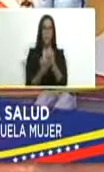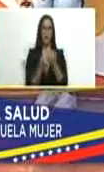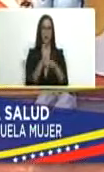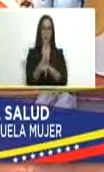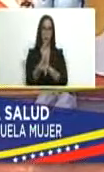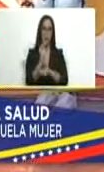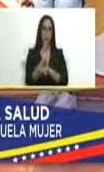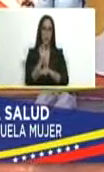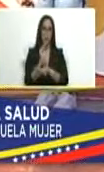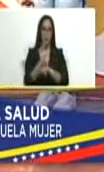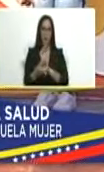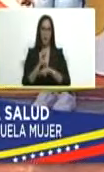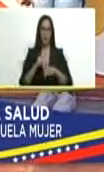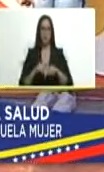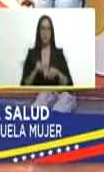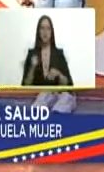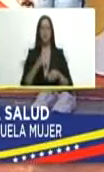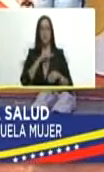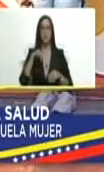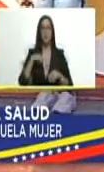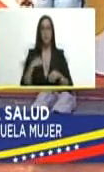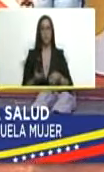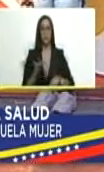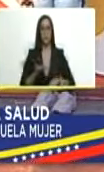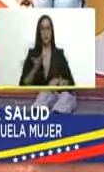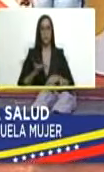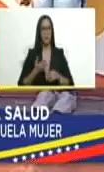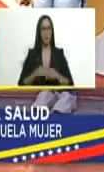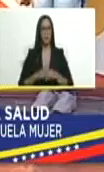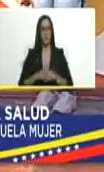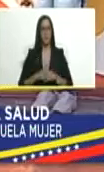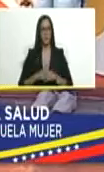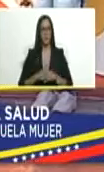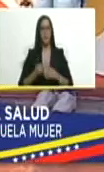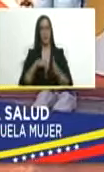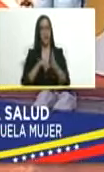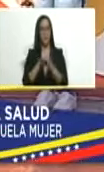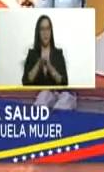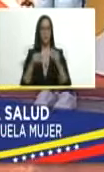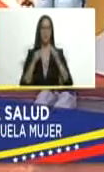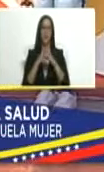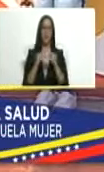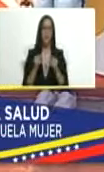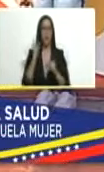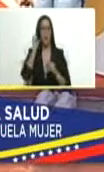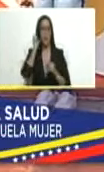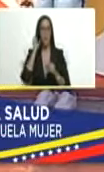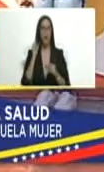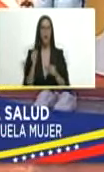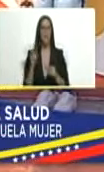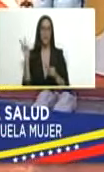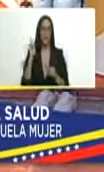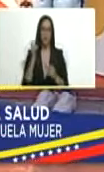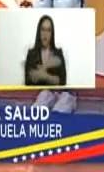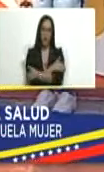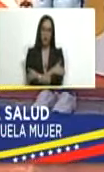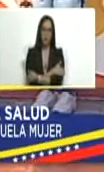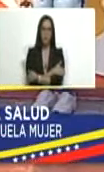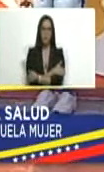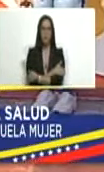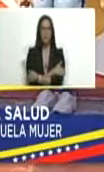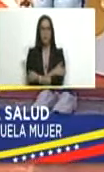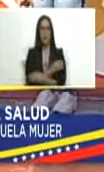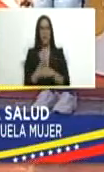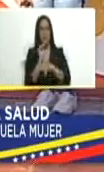proteger. Esa es nuestra prioridad. Y abrazar a toda la mujer venezolana. Y construir